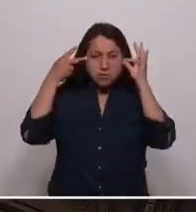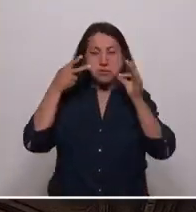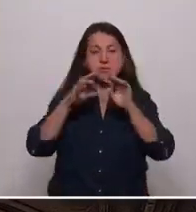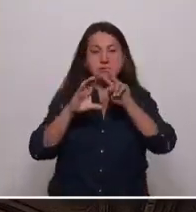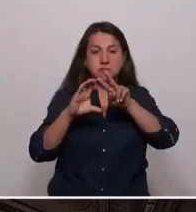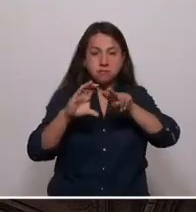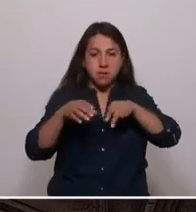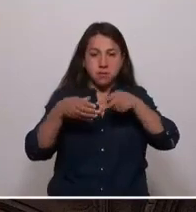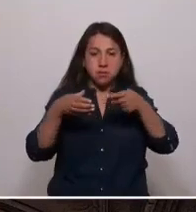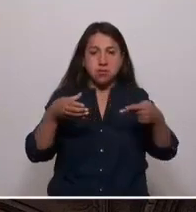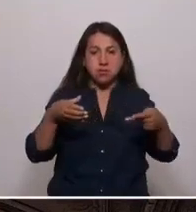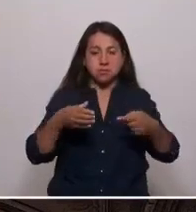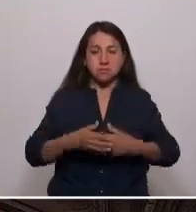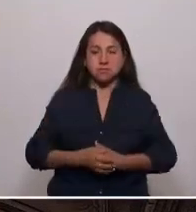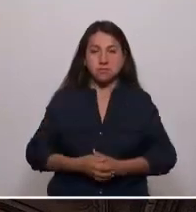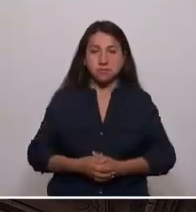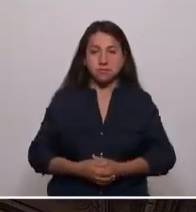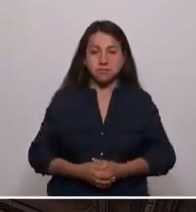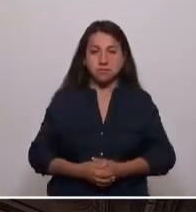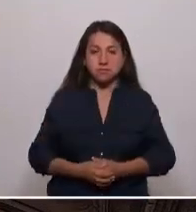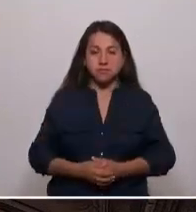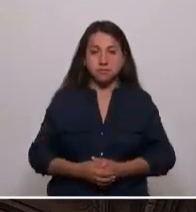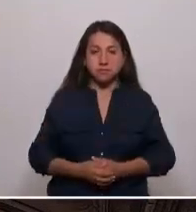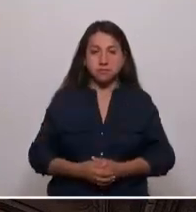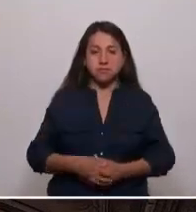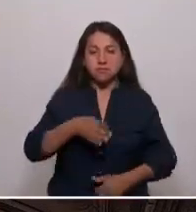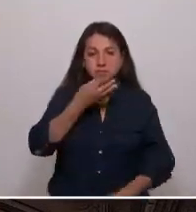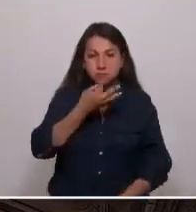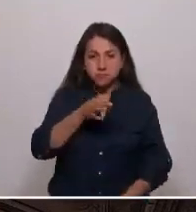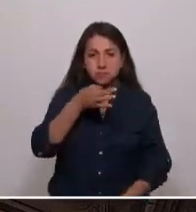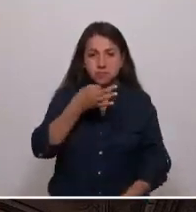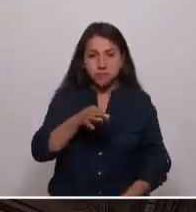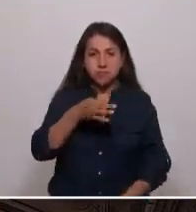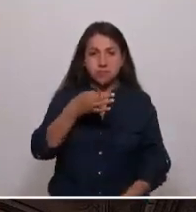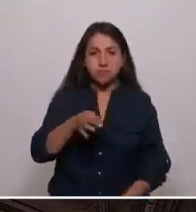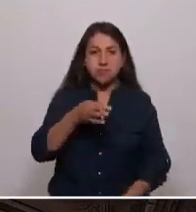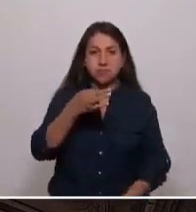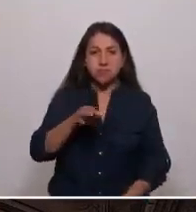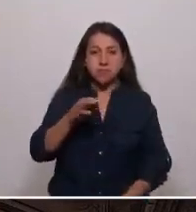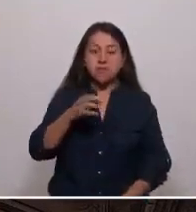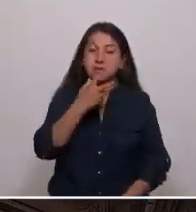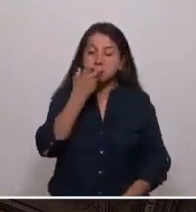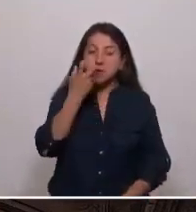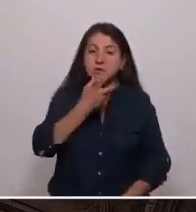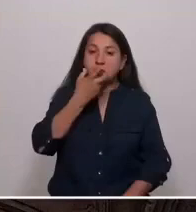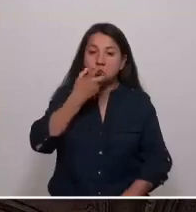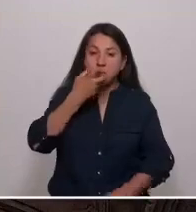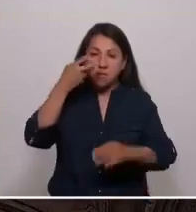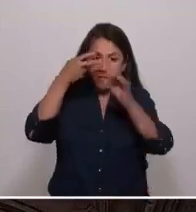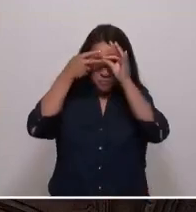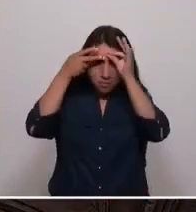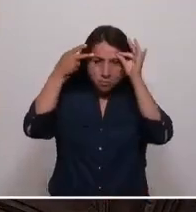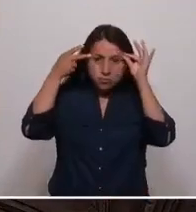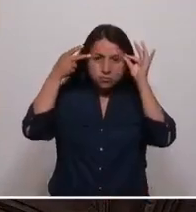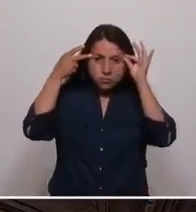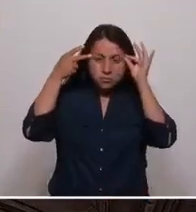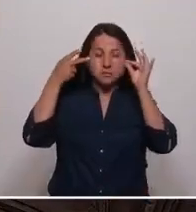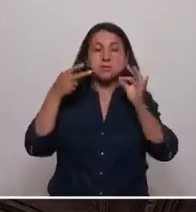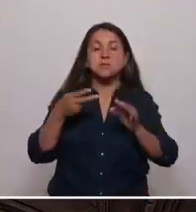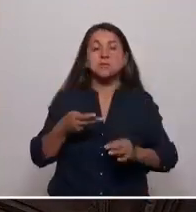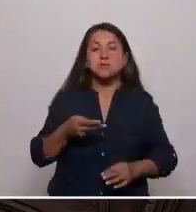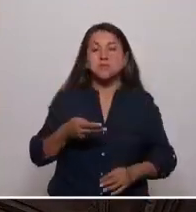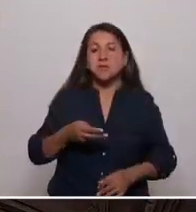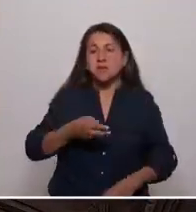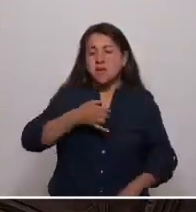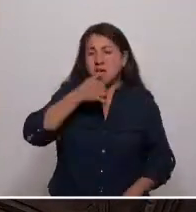fulameo, atkeletu yin. Feine piel meo, petumuñele infantemu, tufashimuñen meo. Hace mucho tiempo